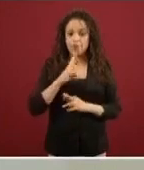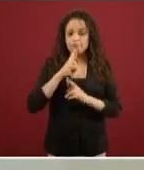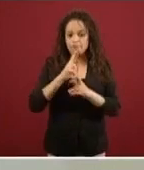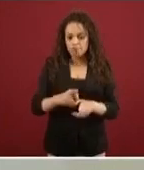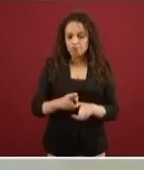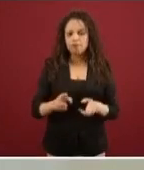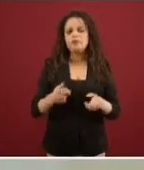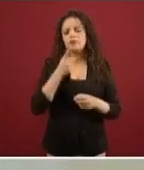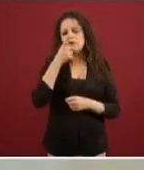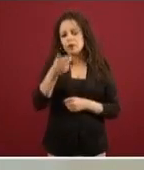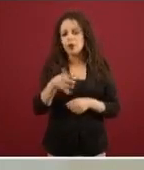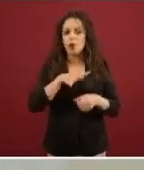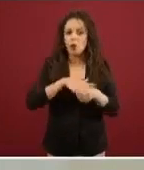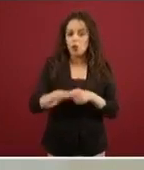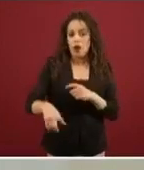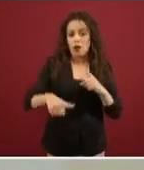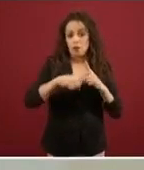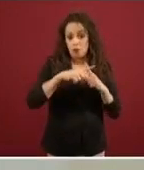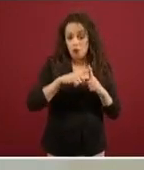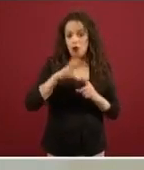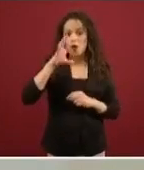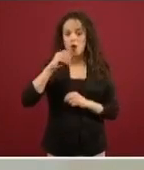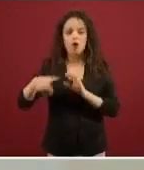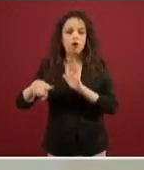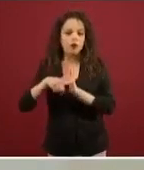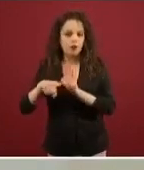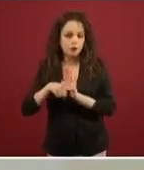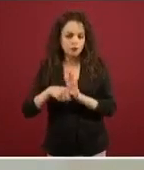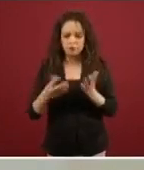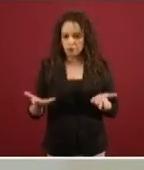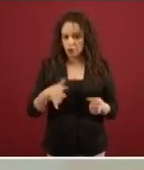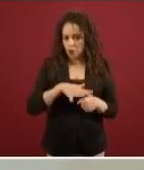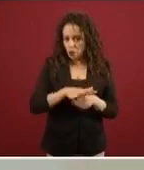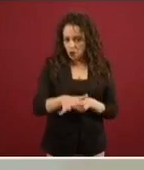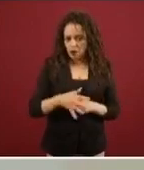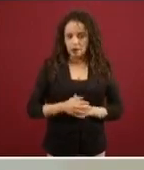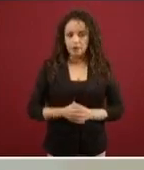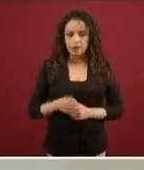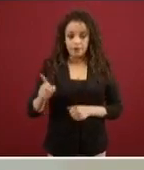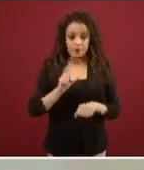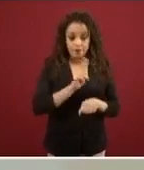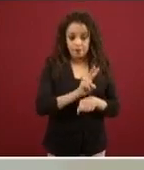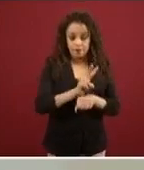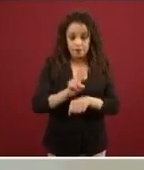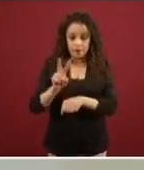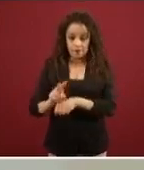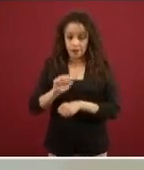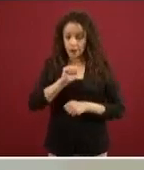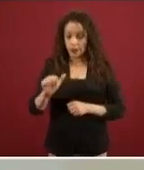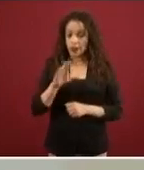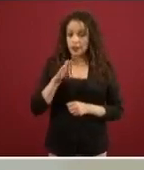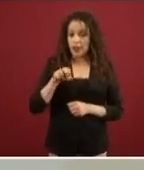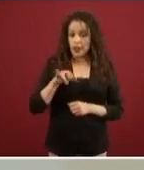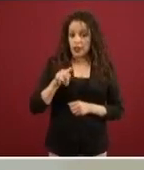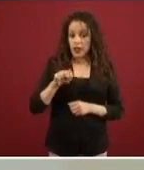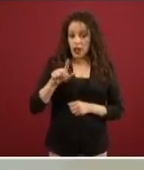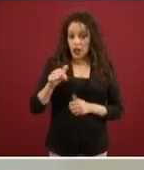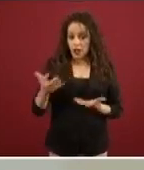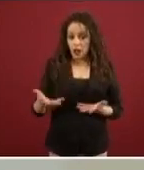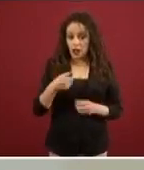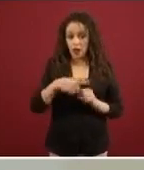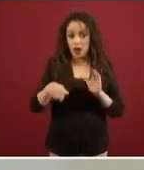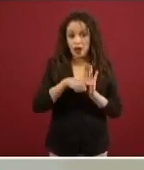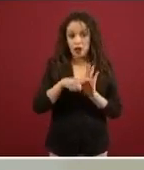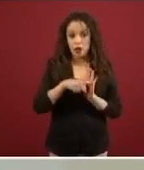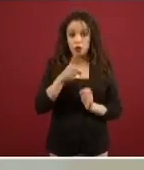es negativo, y recordando que estamos en un sistema de vigilancia centinela, no basta con decir que es negativo para un